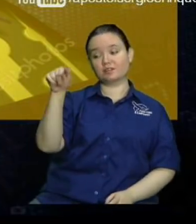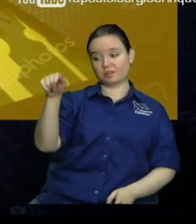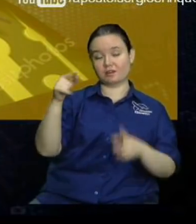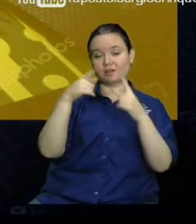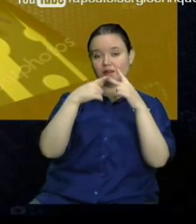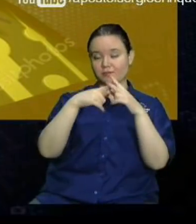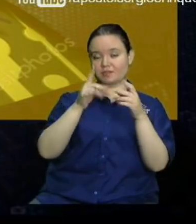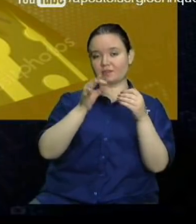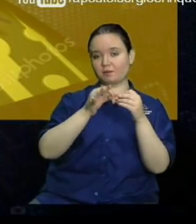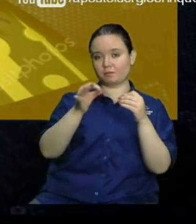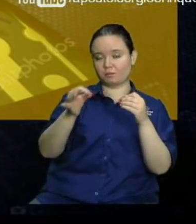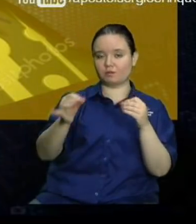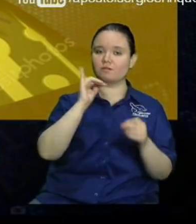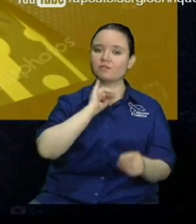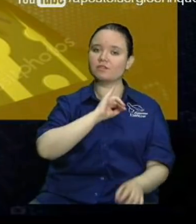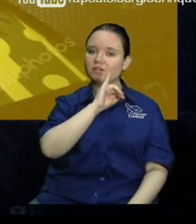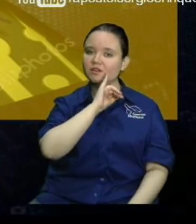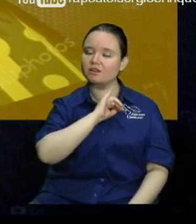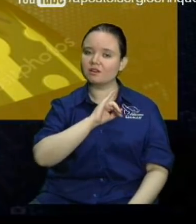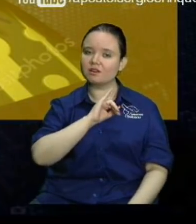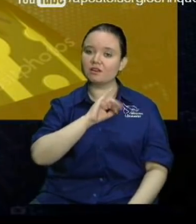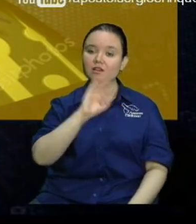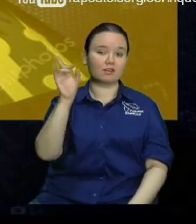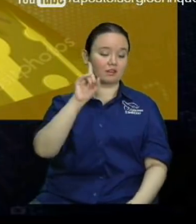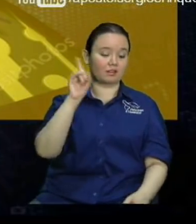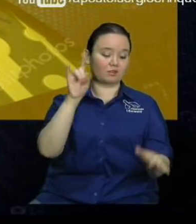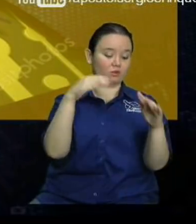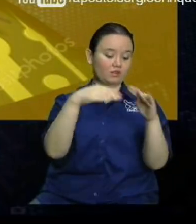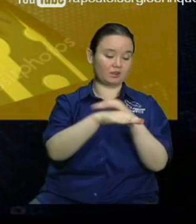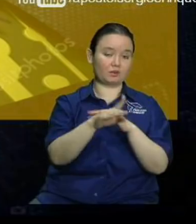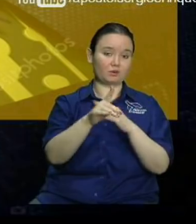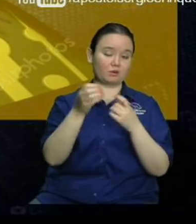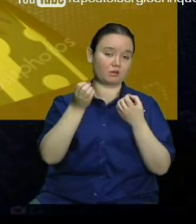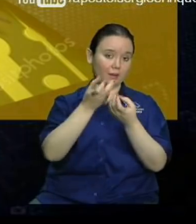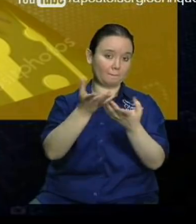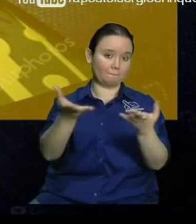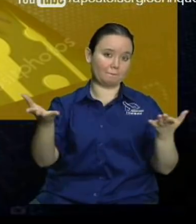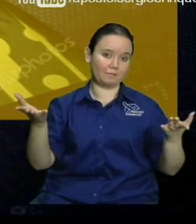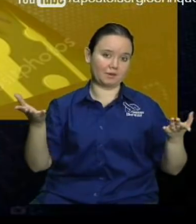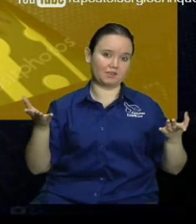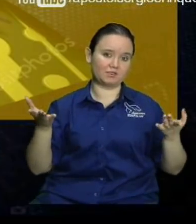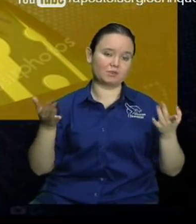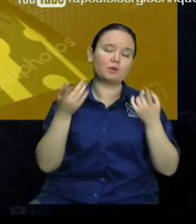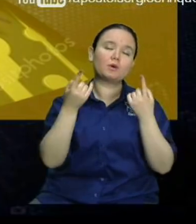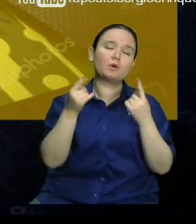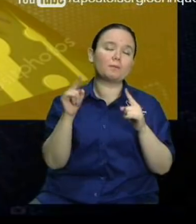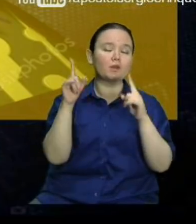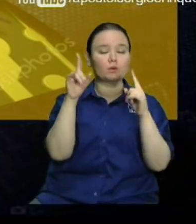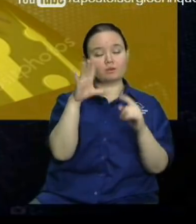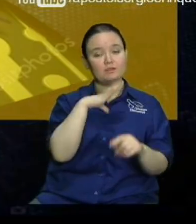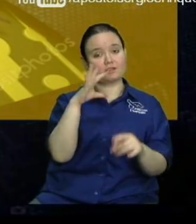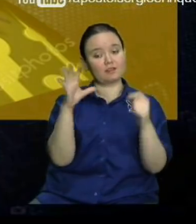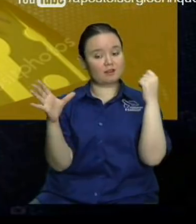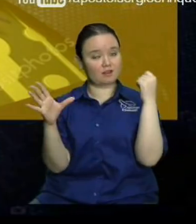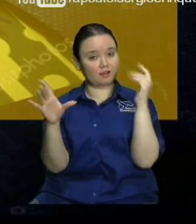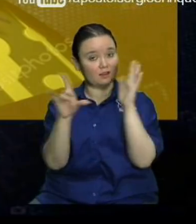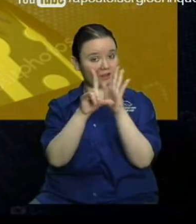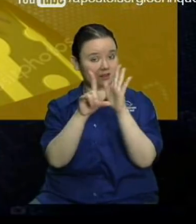el pueblo. No metió Dios al paraíso a la gente, aunque llegó la 20 generación,